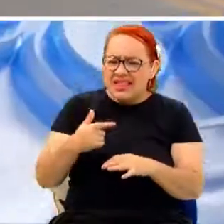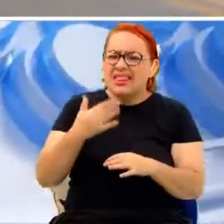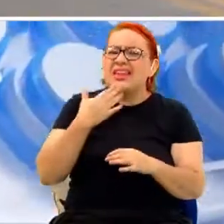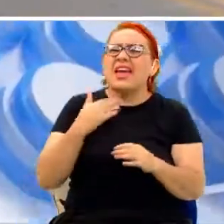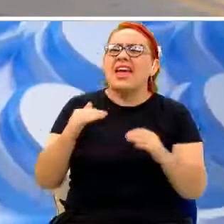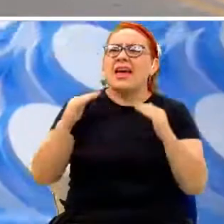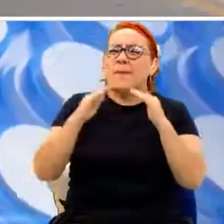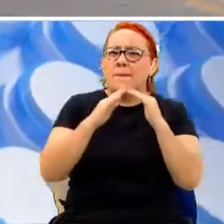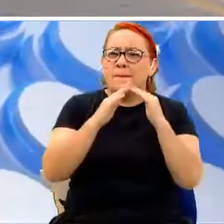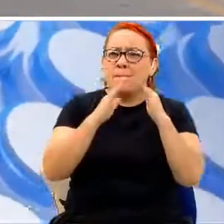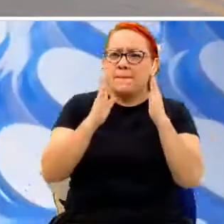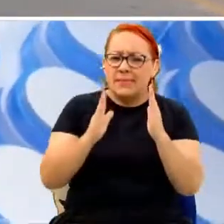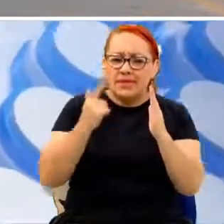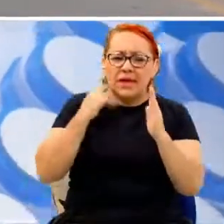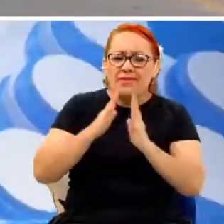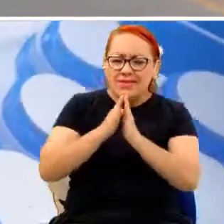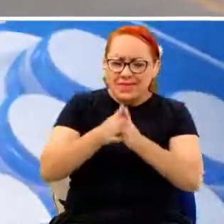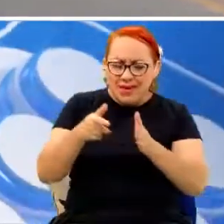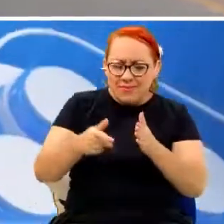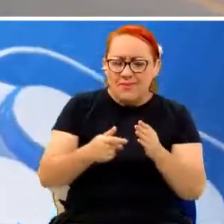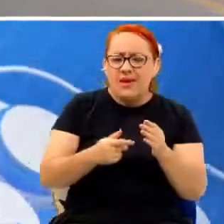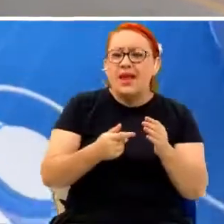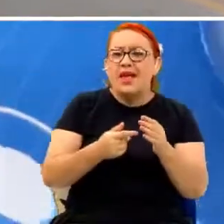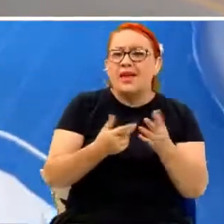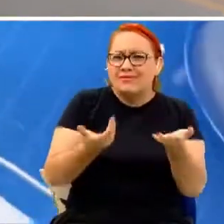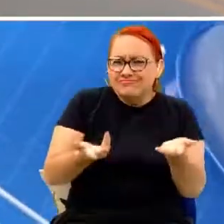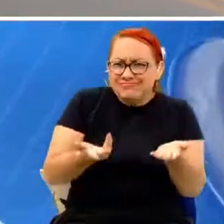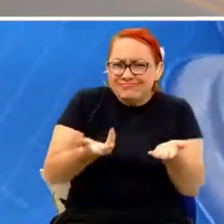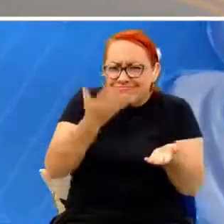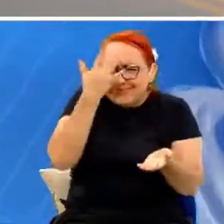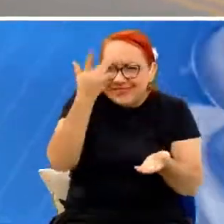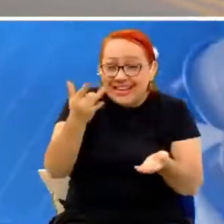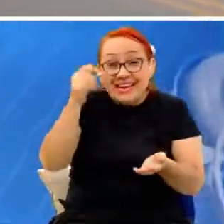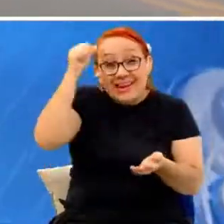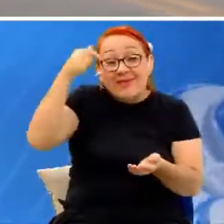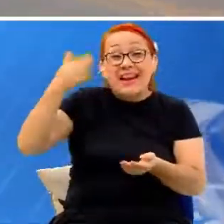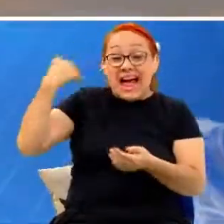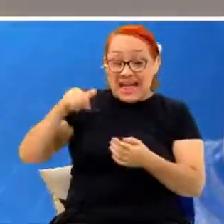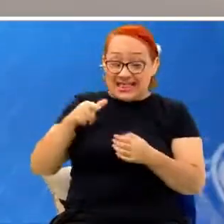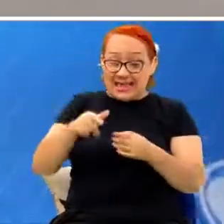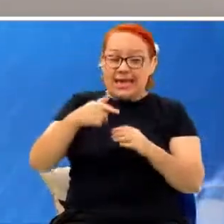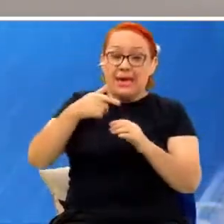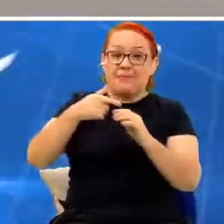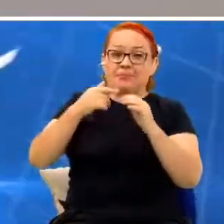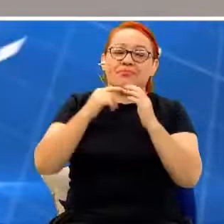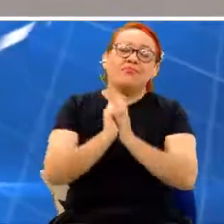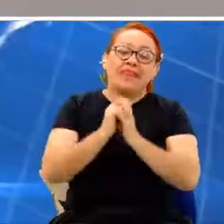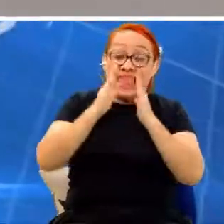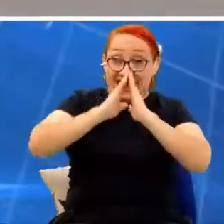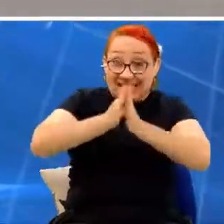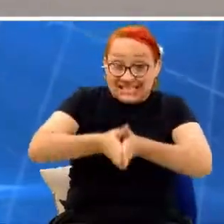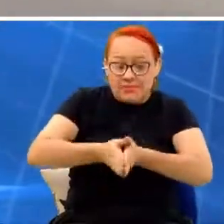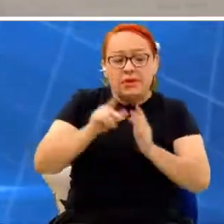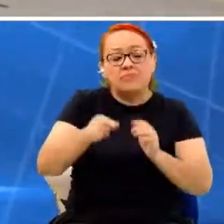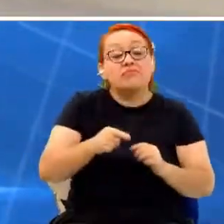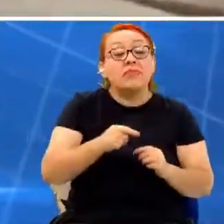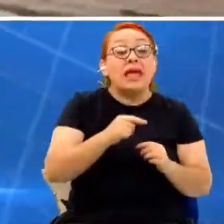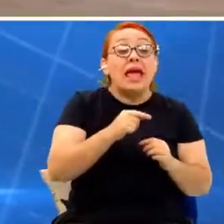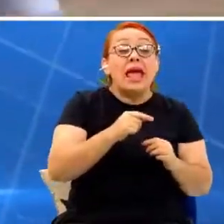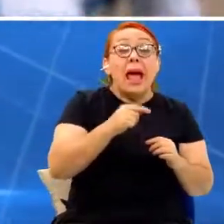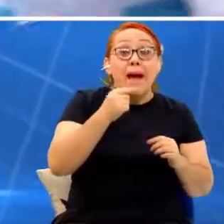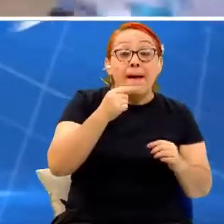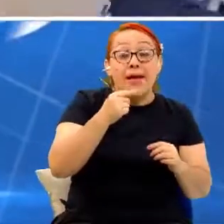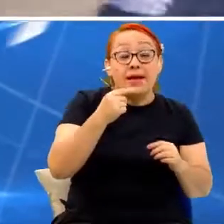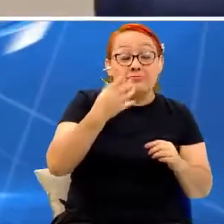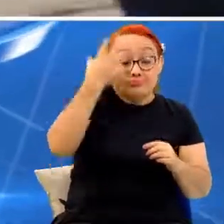pueblito Pesebre de Colombia pues tiene una historia antigua en donde en las épocas decembrinas las casonas antiguas hacían su fogata en la mitad, desde